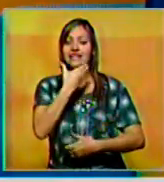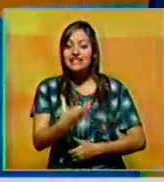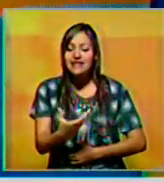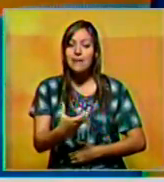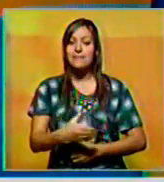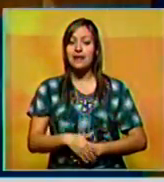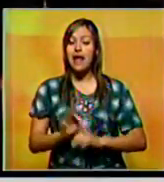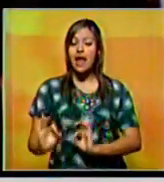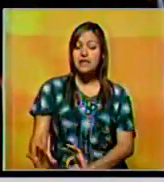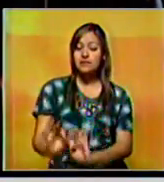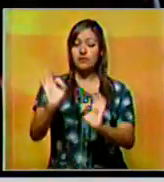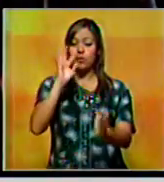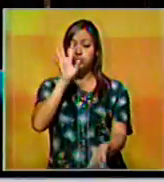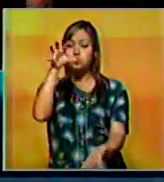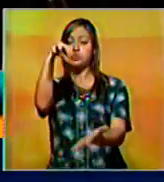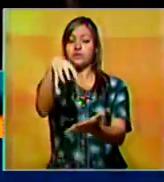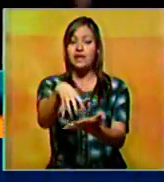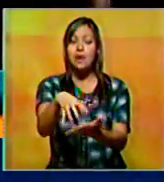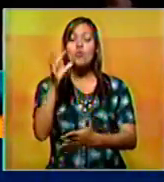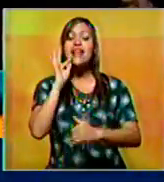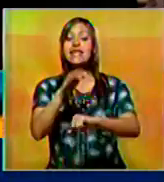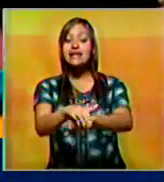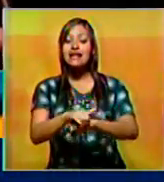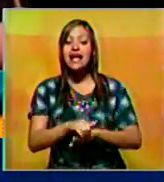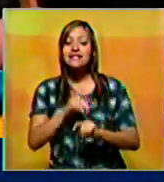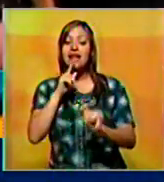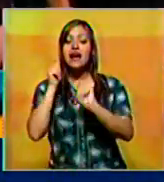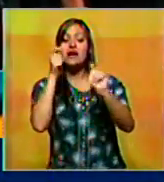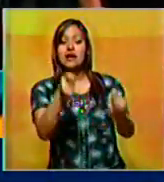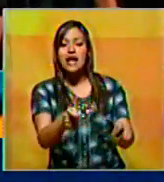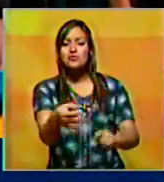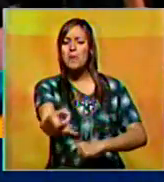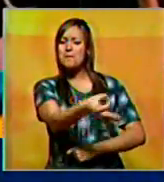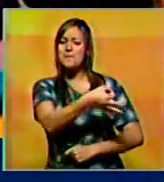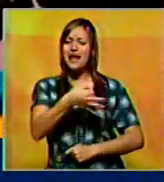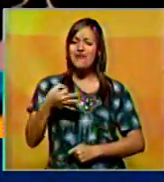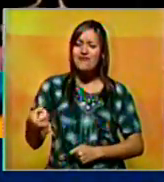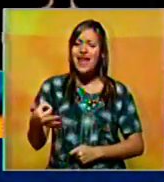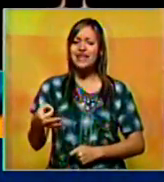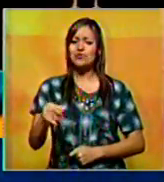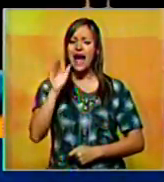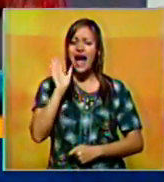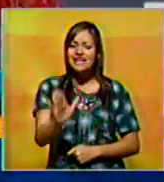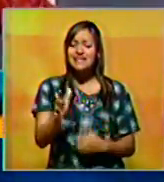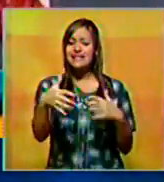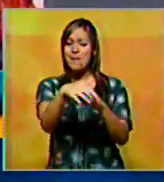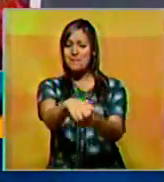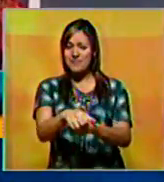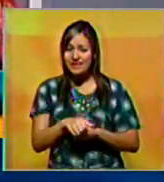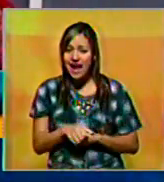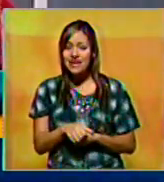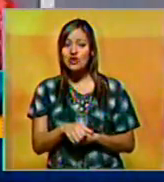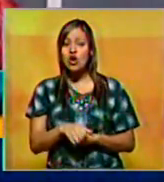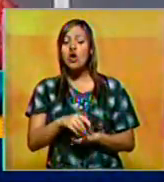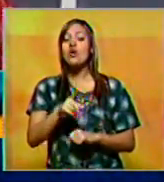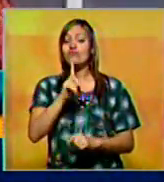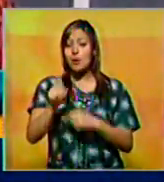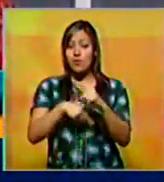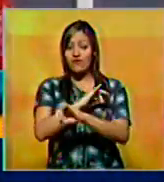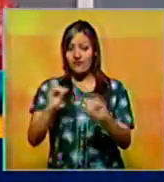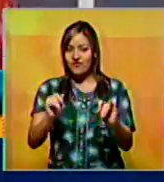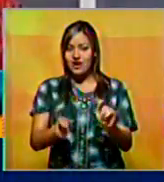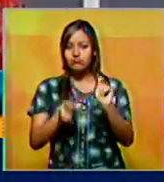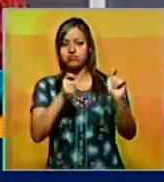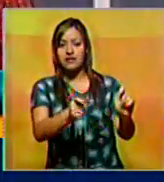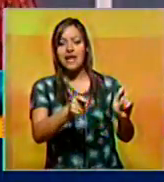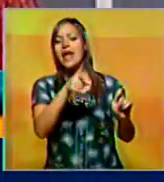de Buckingham. La cantante inglesa será nombrada miembro de la excelentísima Orden del Imperio Británico. Después del nombramiento, Adele